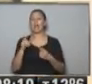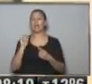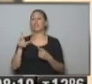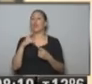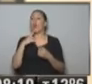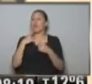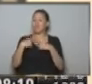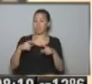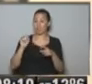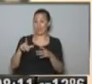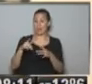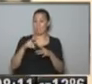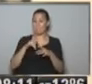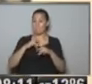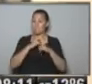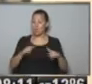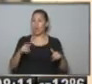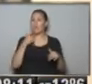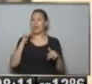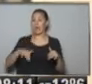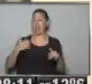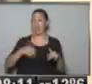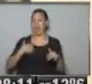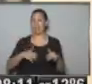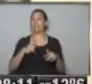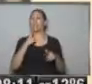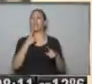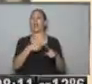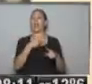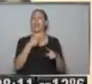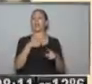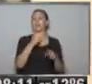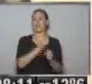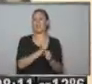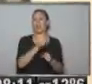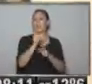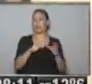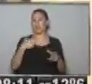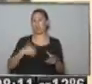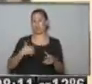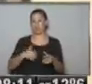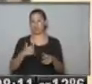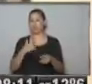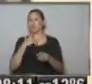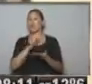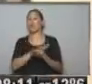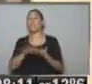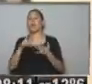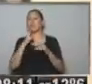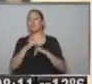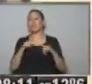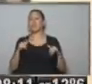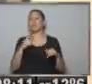sus productos están hechos en Argentina por argentinos. Y ayer presentó en el Centro Cultural Haroldo Conti su nueva programación, la